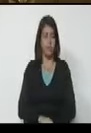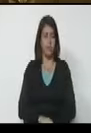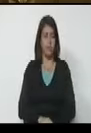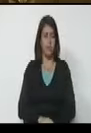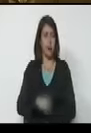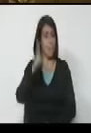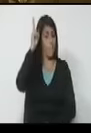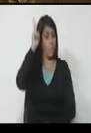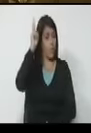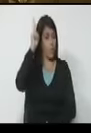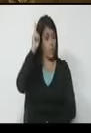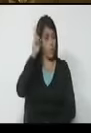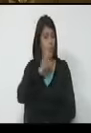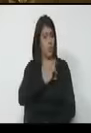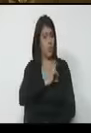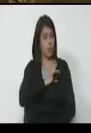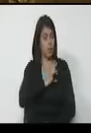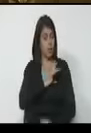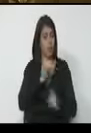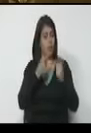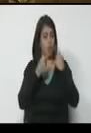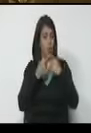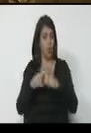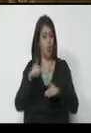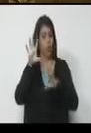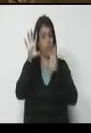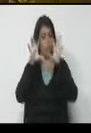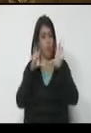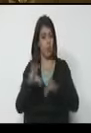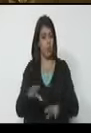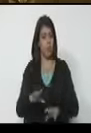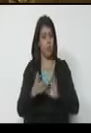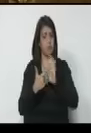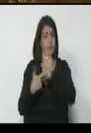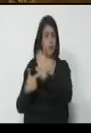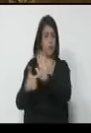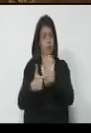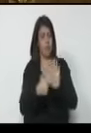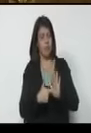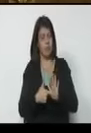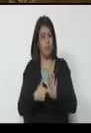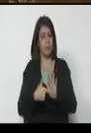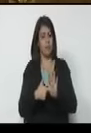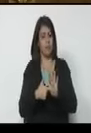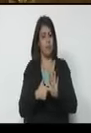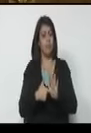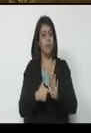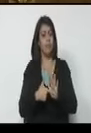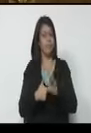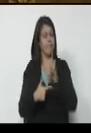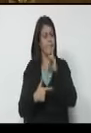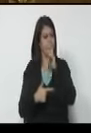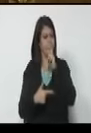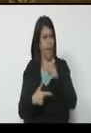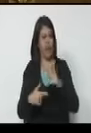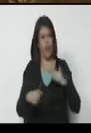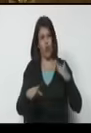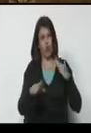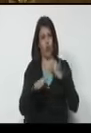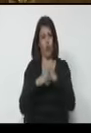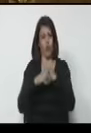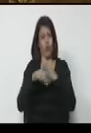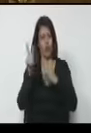Perú y Chile, entre otros países, se mostrarían especialmente viscerales contra los